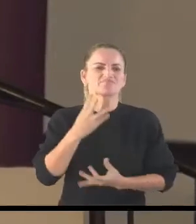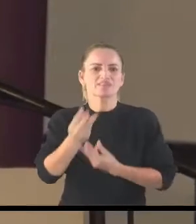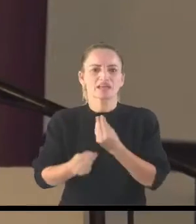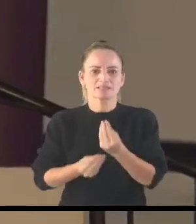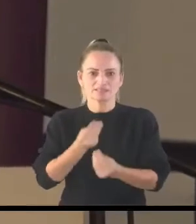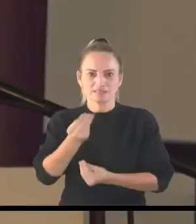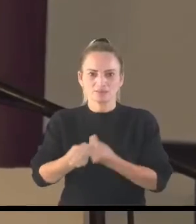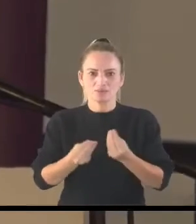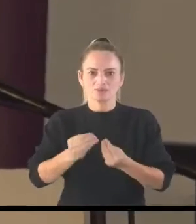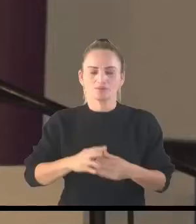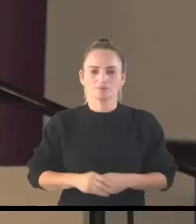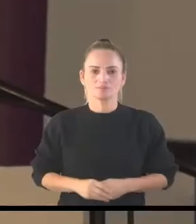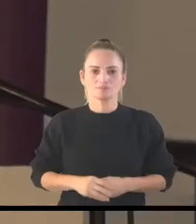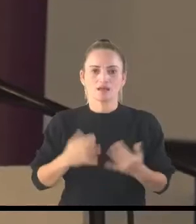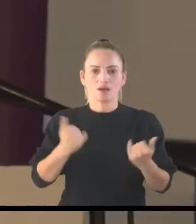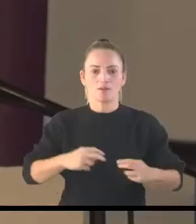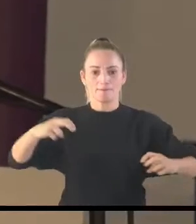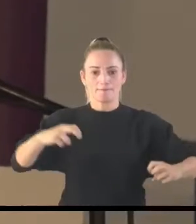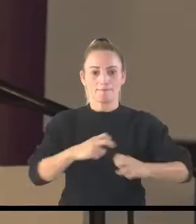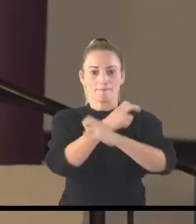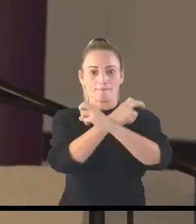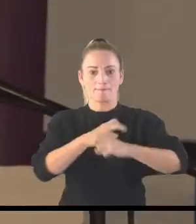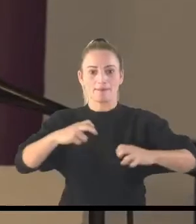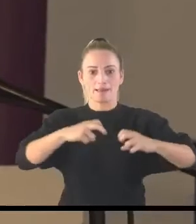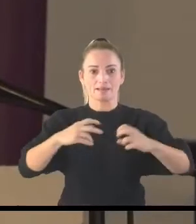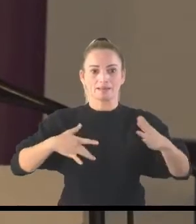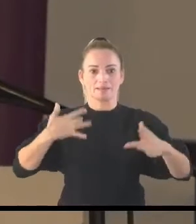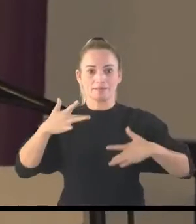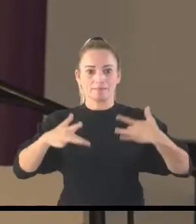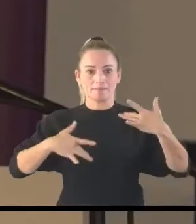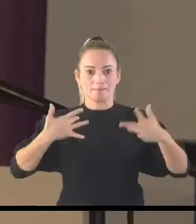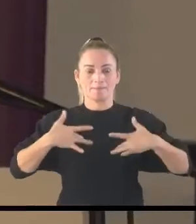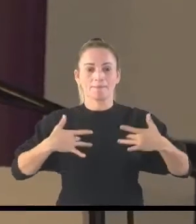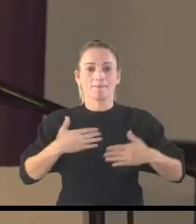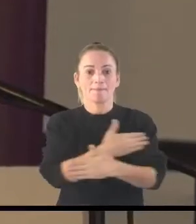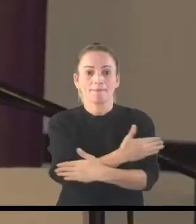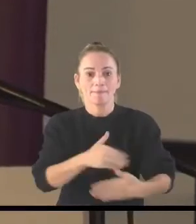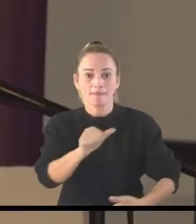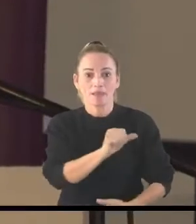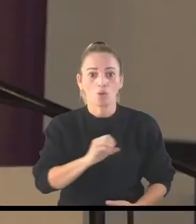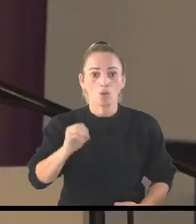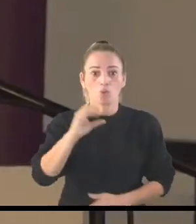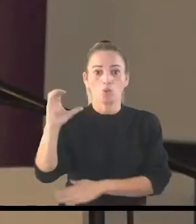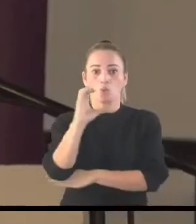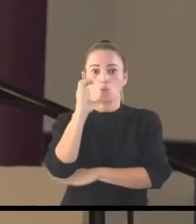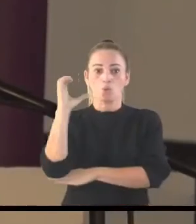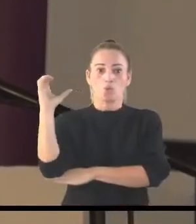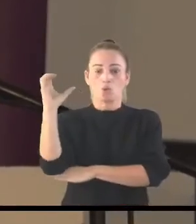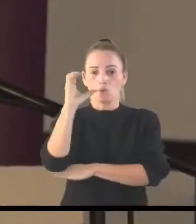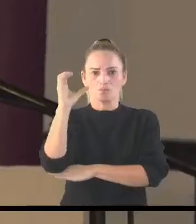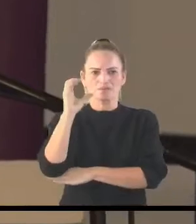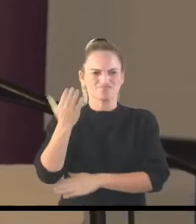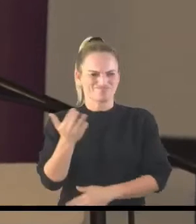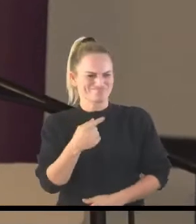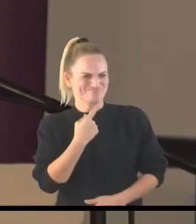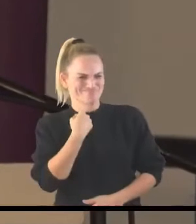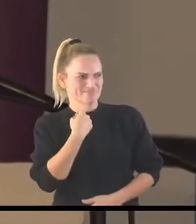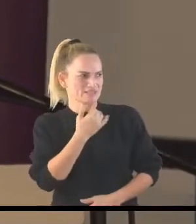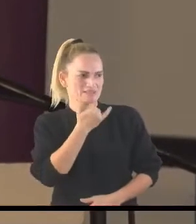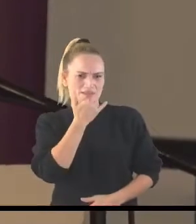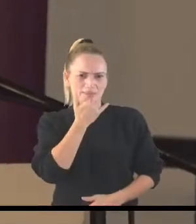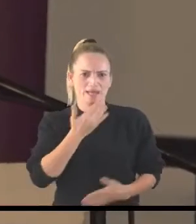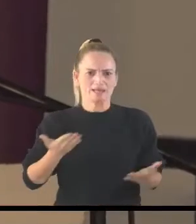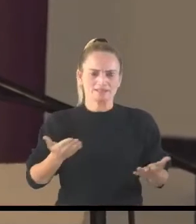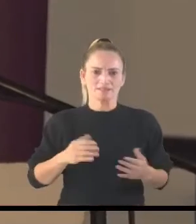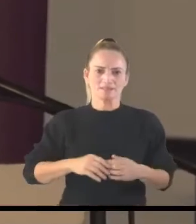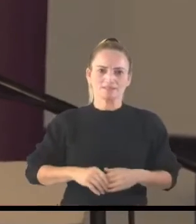hacemos? Donamos parques de diversiones, porque hay niños en Colombia que no saben qué es un rodadero, qué es un